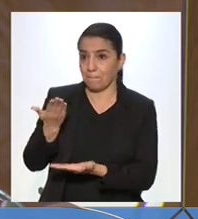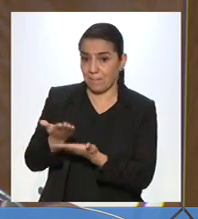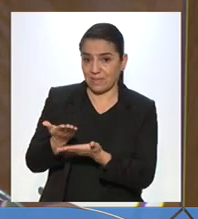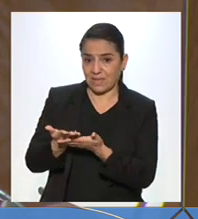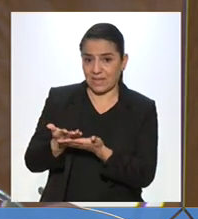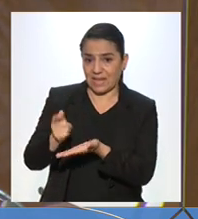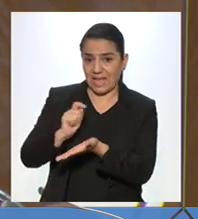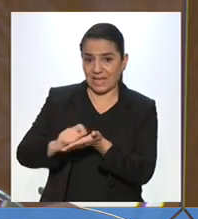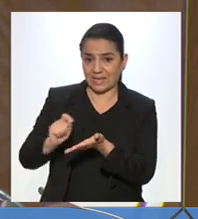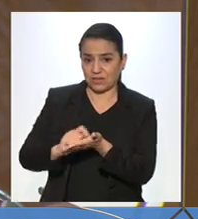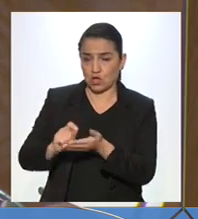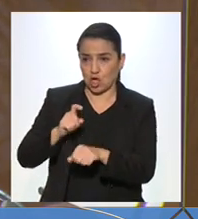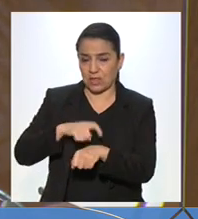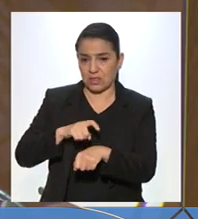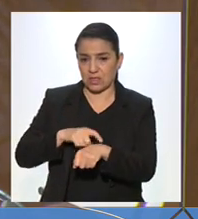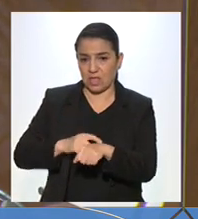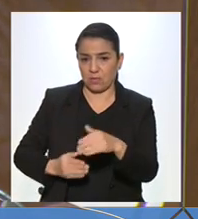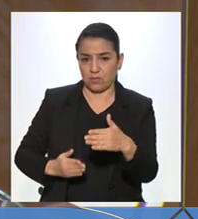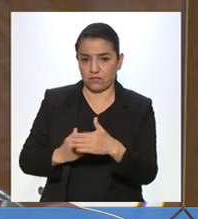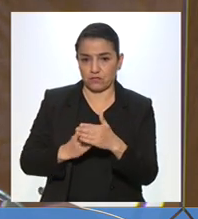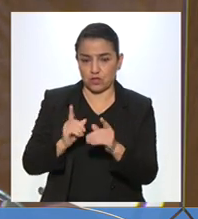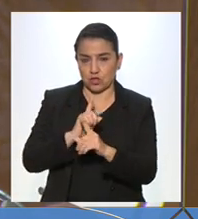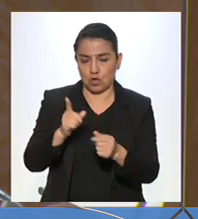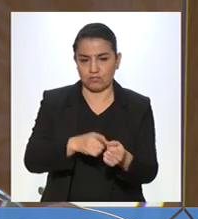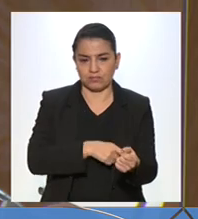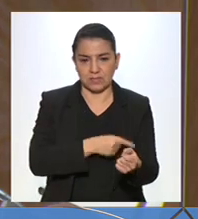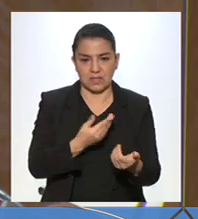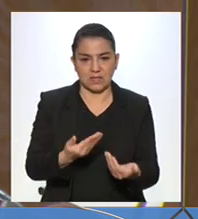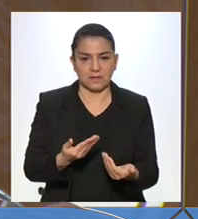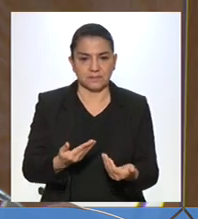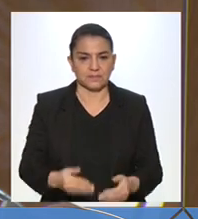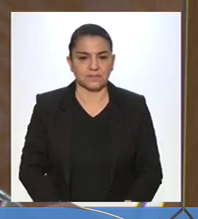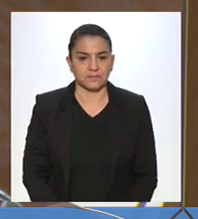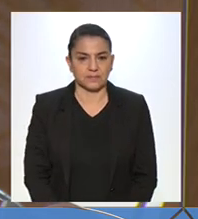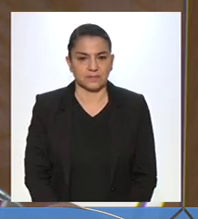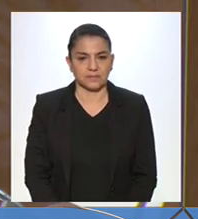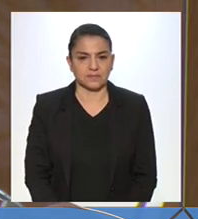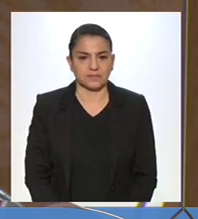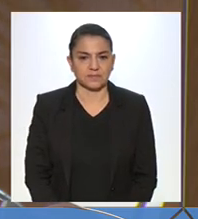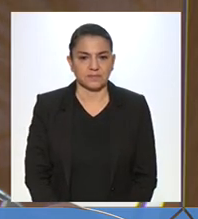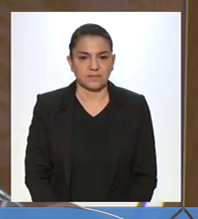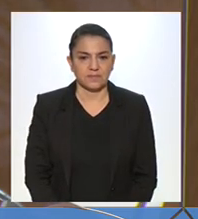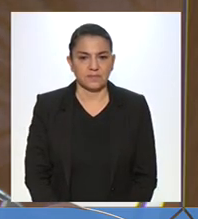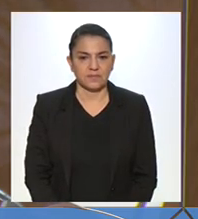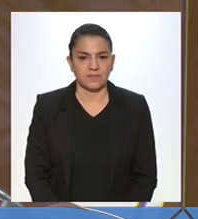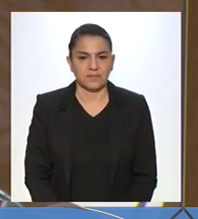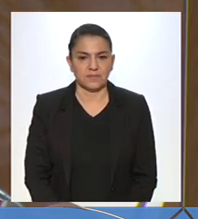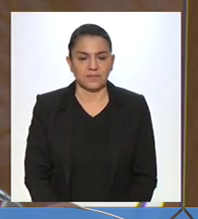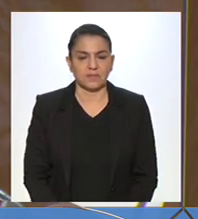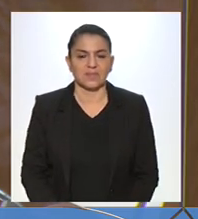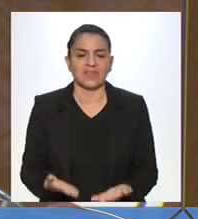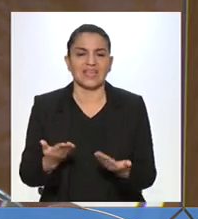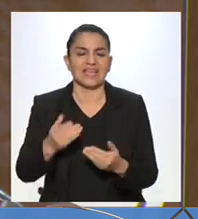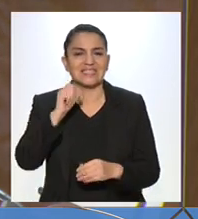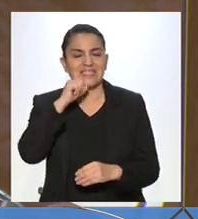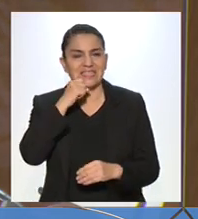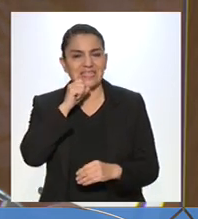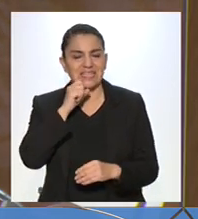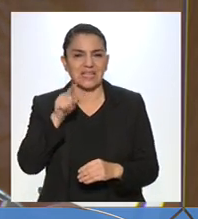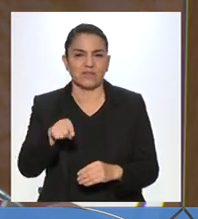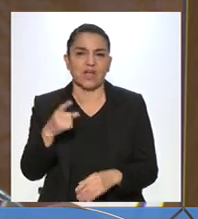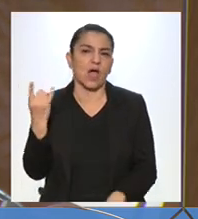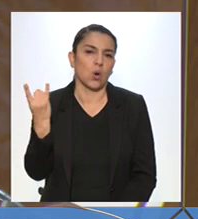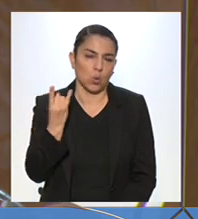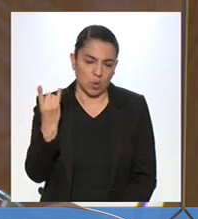pudieron restricción de tiempo, por favor, no me voy a extender tampoco mucho más. ¿Qué nos significa efectivamente en este contexto la